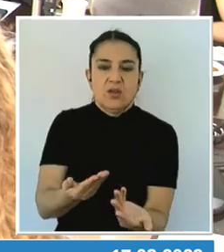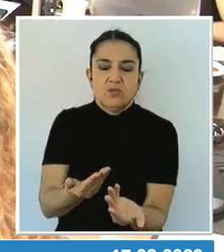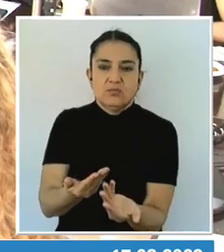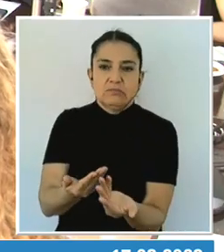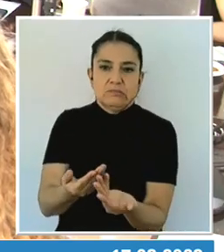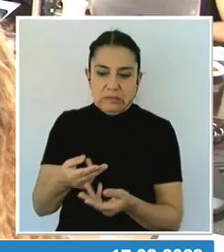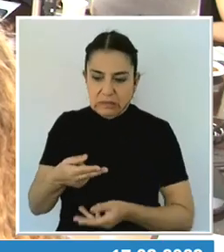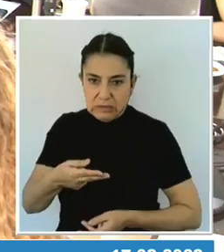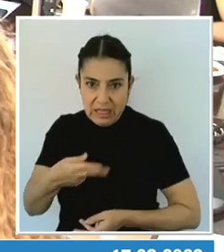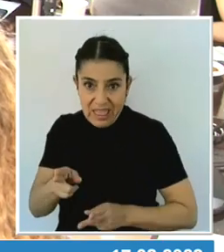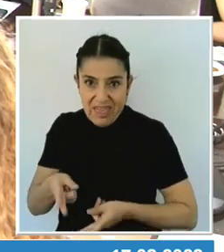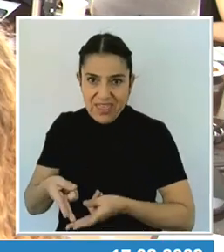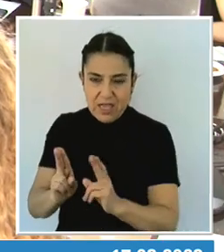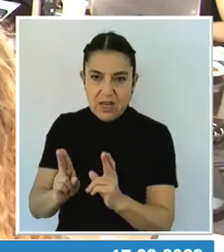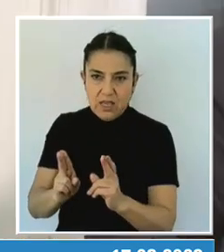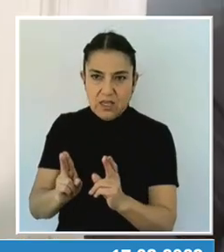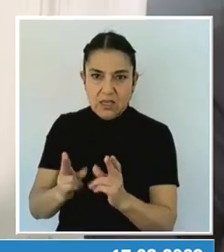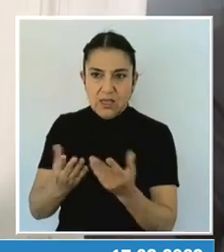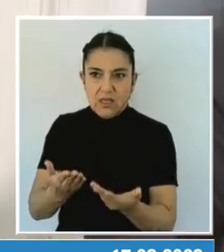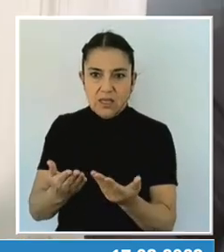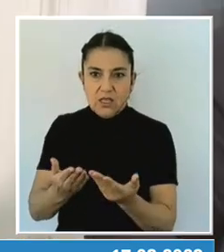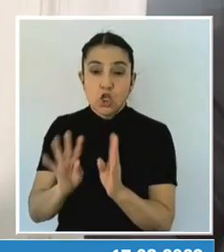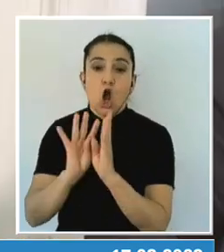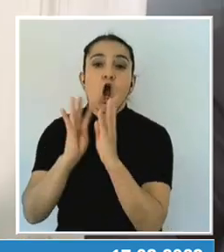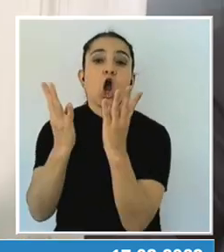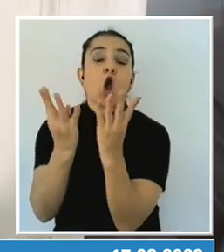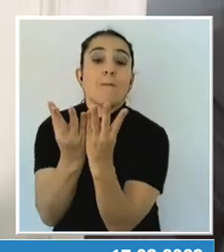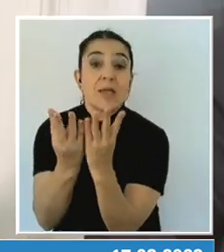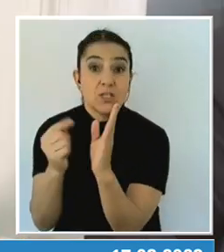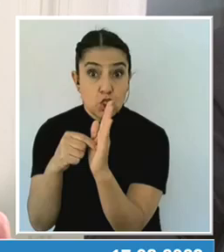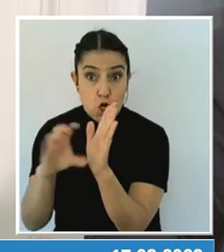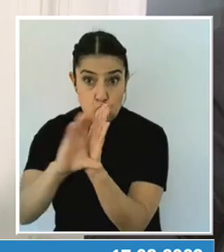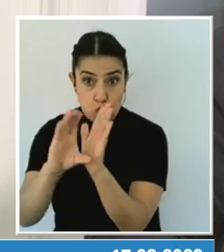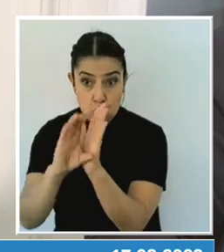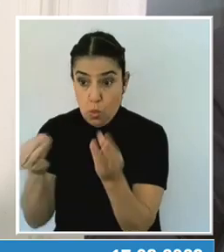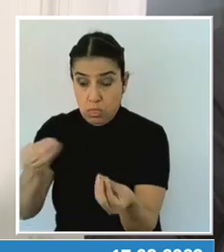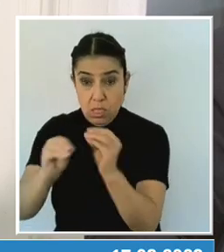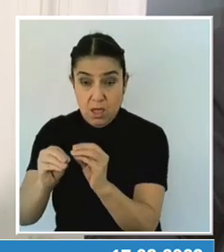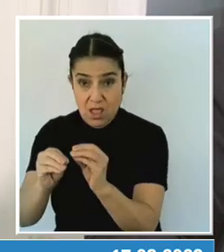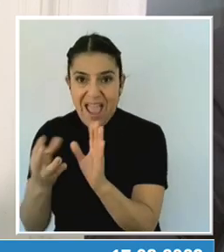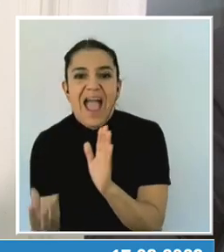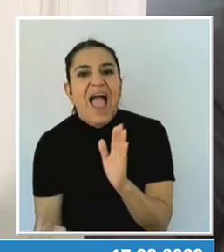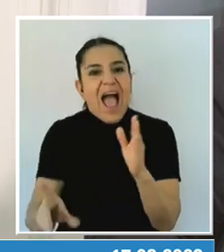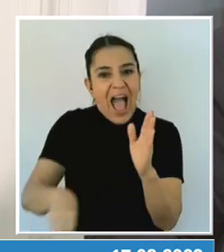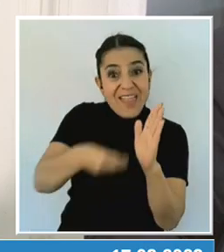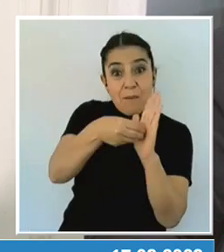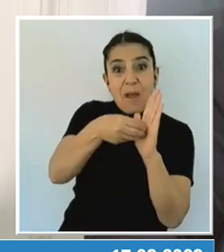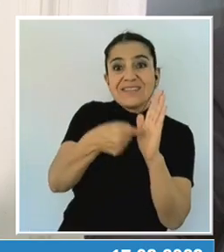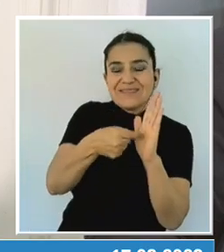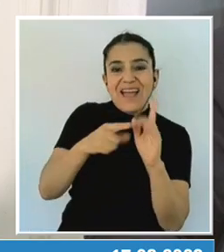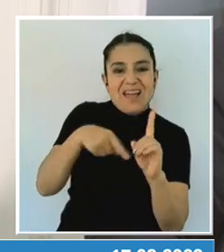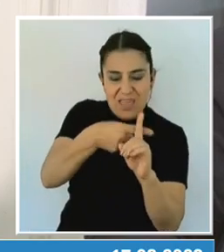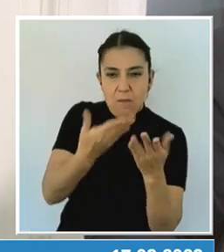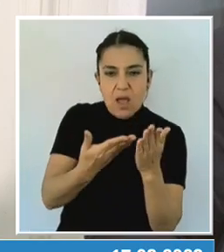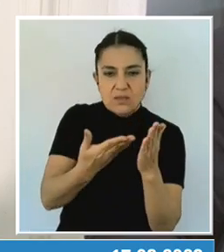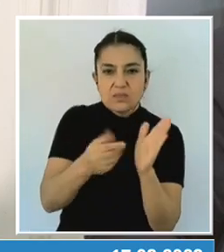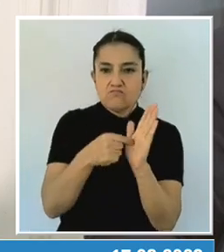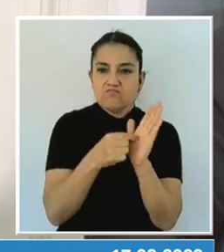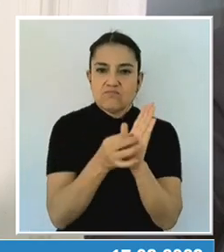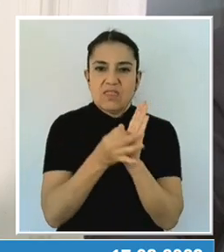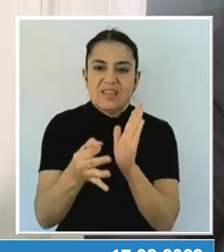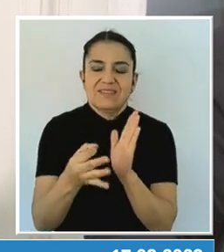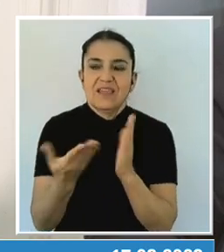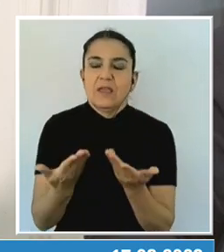agregada a la Convención, que es ecologista. Esas cosas no se hacen de la noche a la mañana. No se